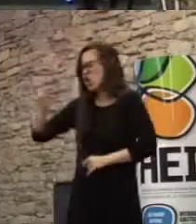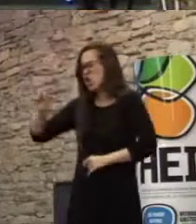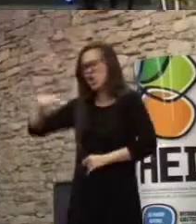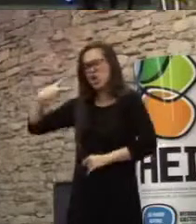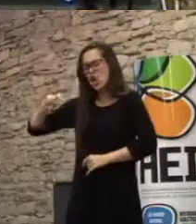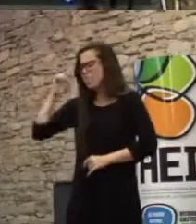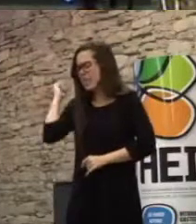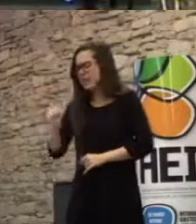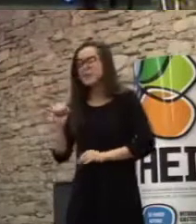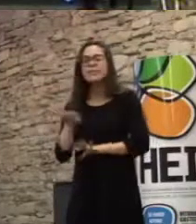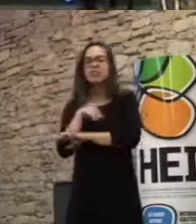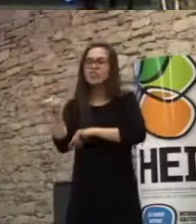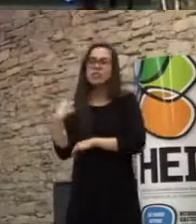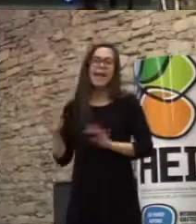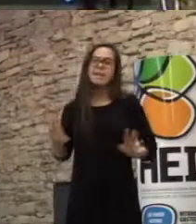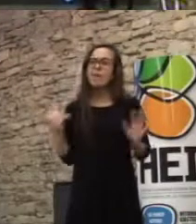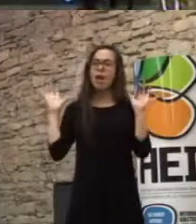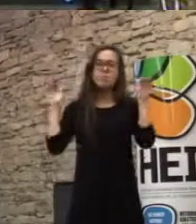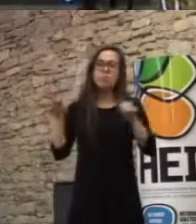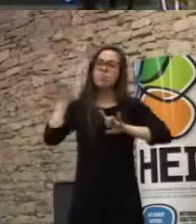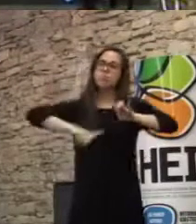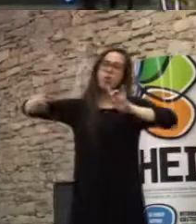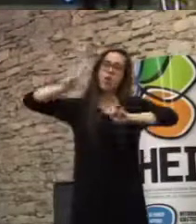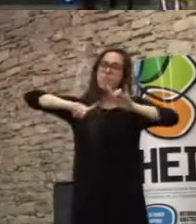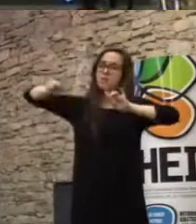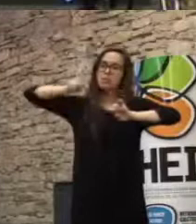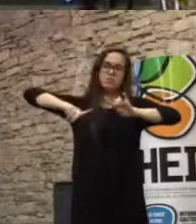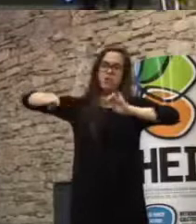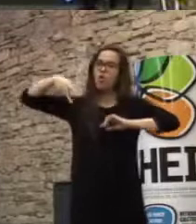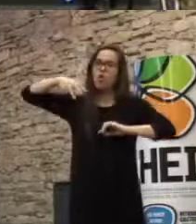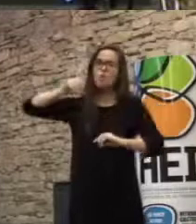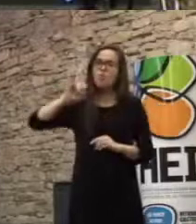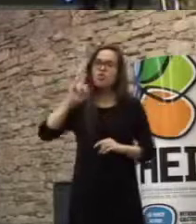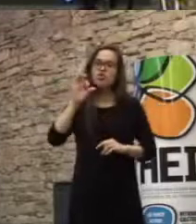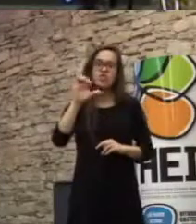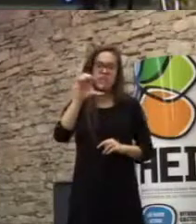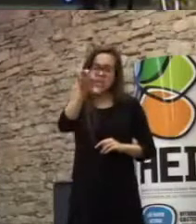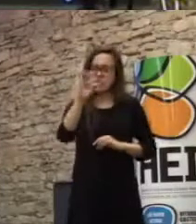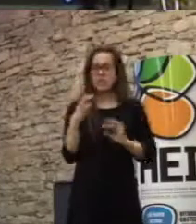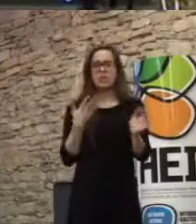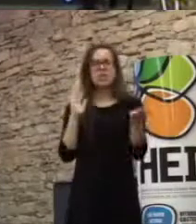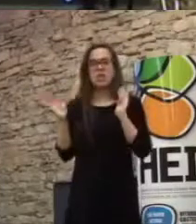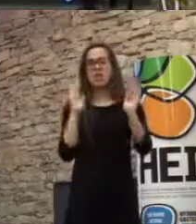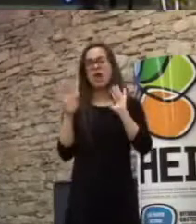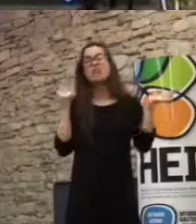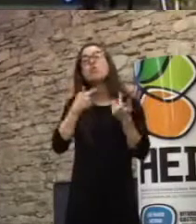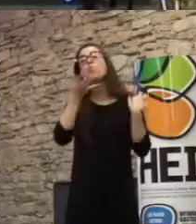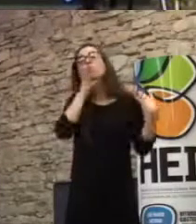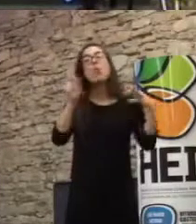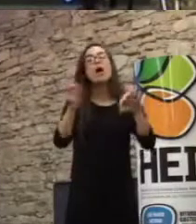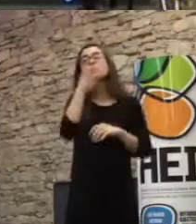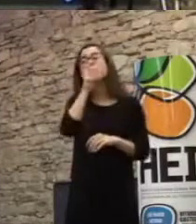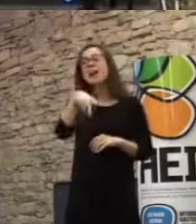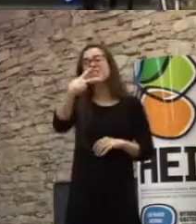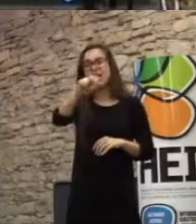y hay se lió parda no yo creo que a partir de ahí se lió parda con la palabra no porque generan muchos muchos muchos